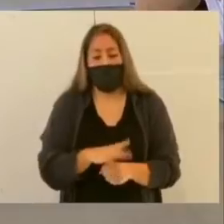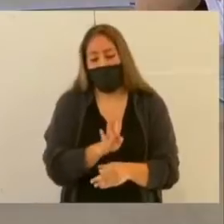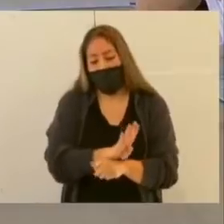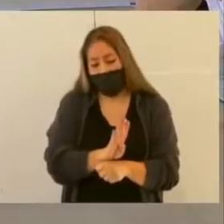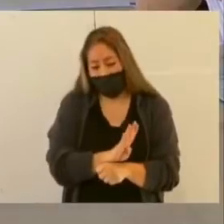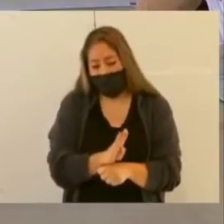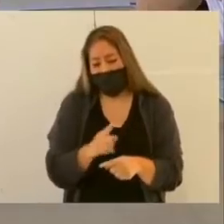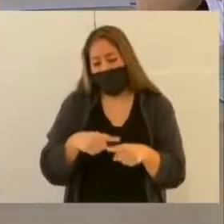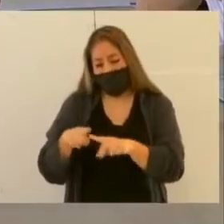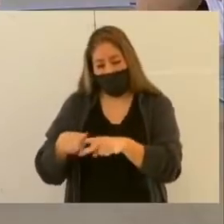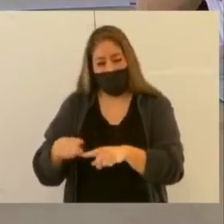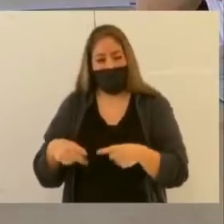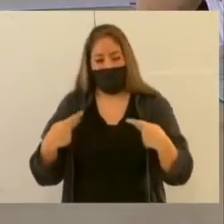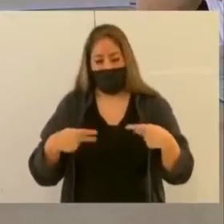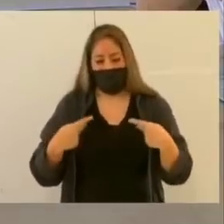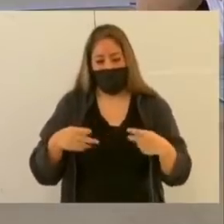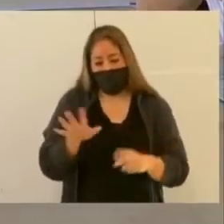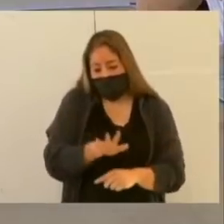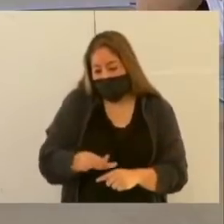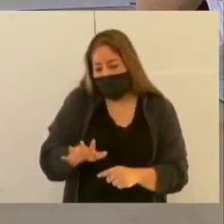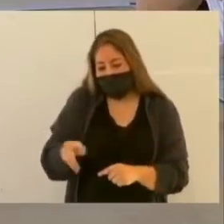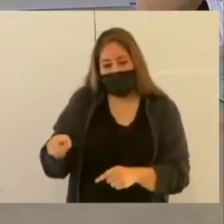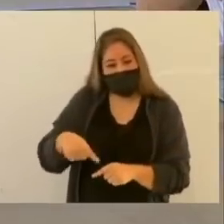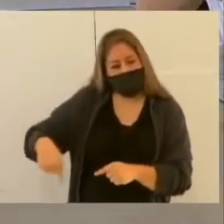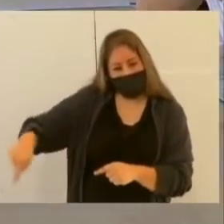beneficie a las zonas rurales.